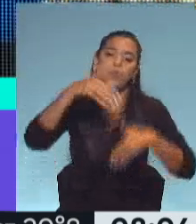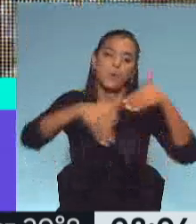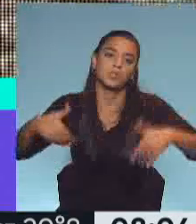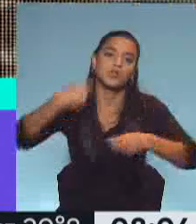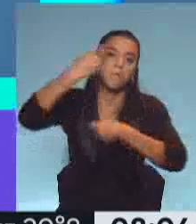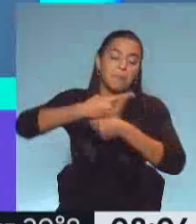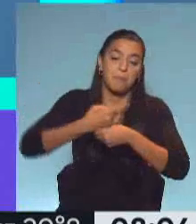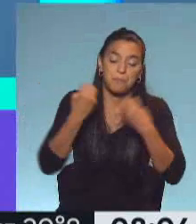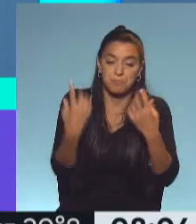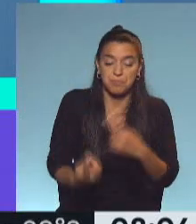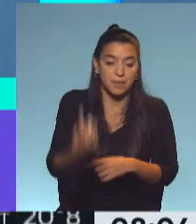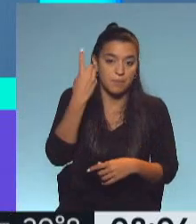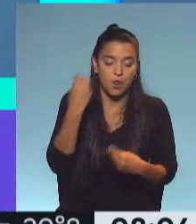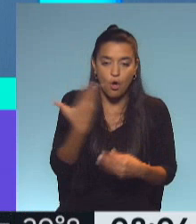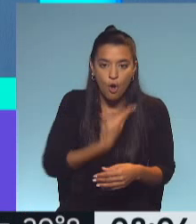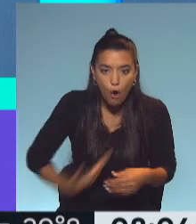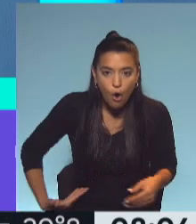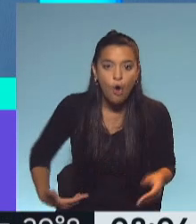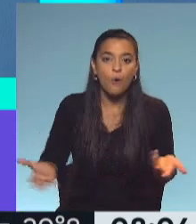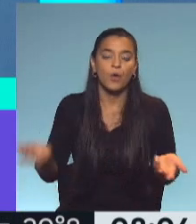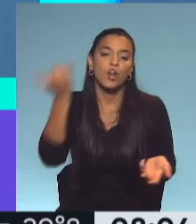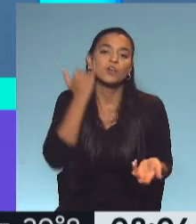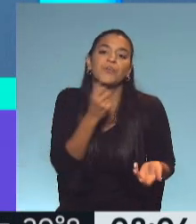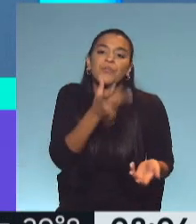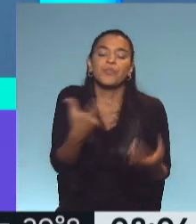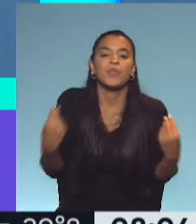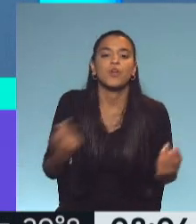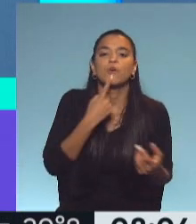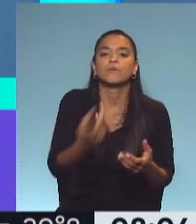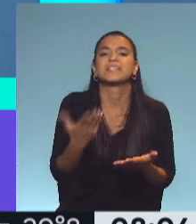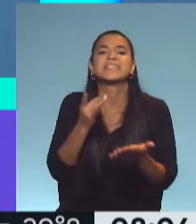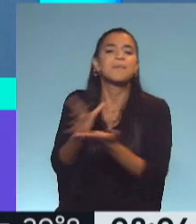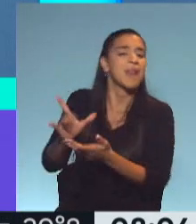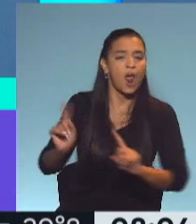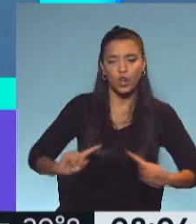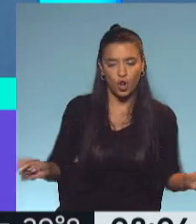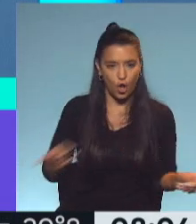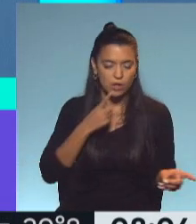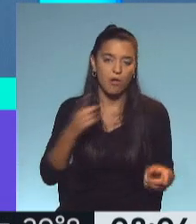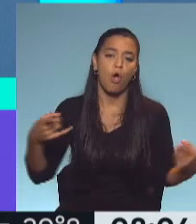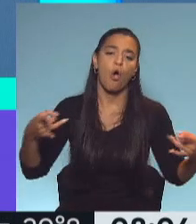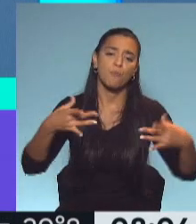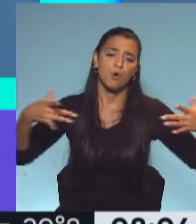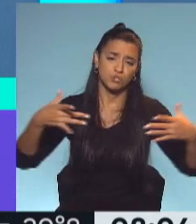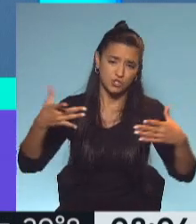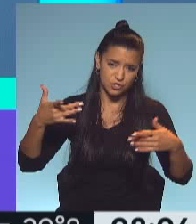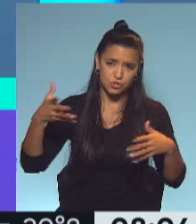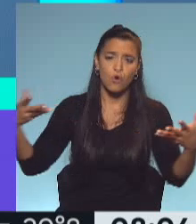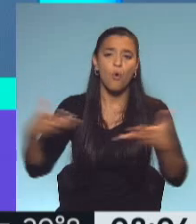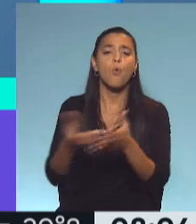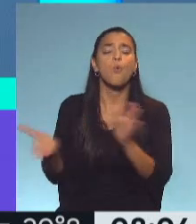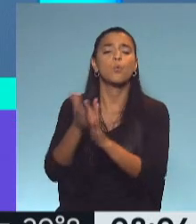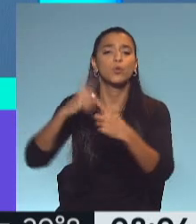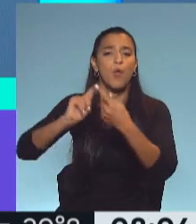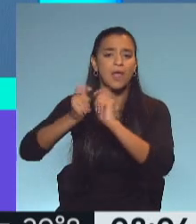qué? Porque en principio el gobierno ya descarta la posibilidad de eliminarlas. La primera reacción de la oposición, concretamente de Juntos por el